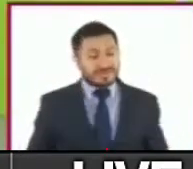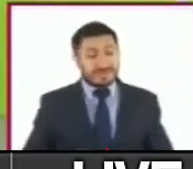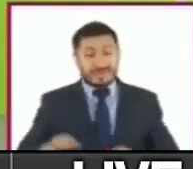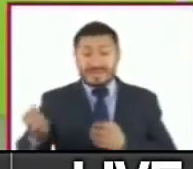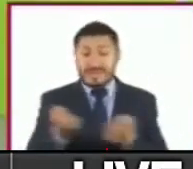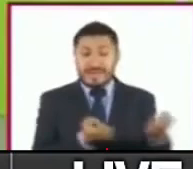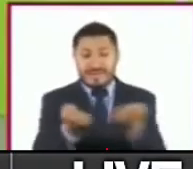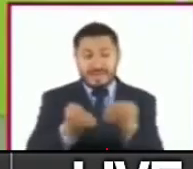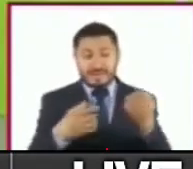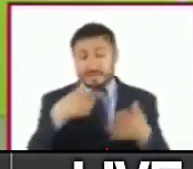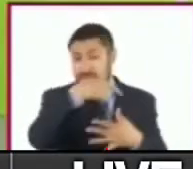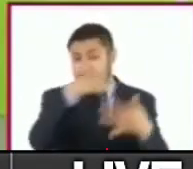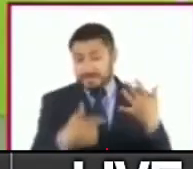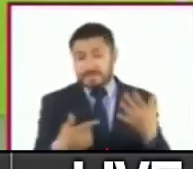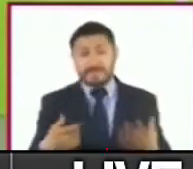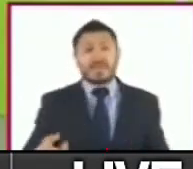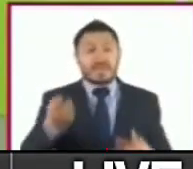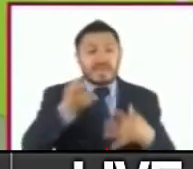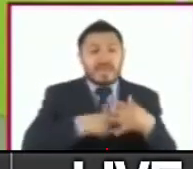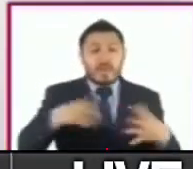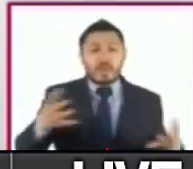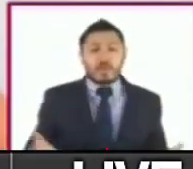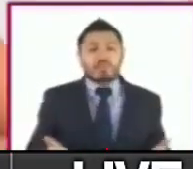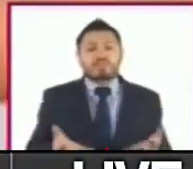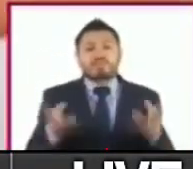siguientes ejercicios. Voy a tomar aire.